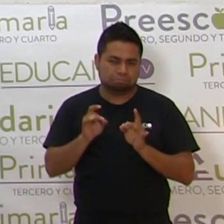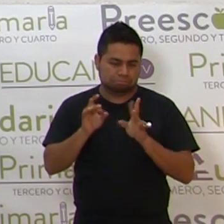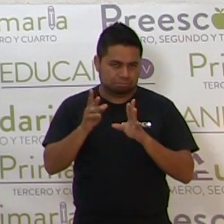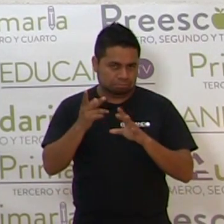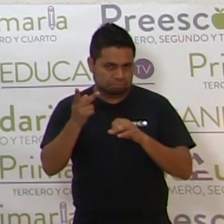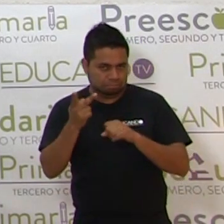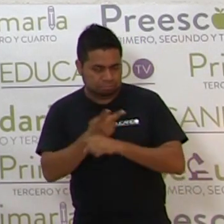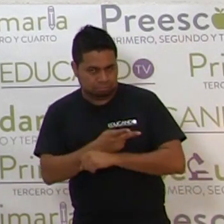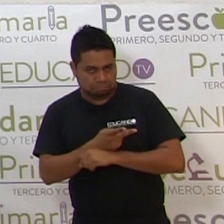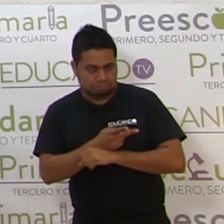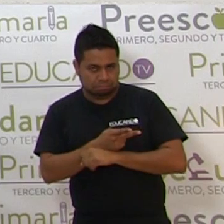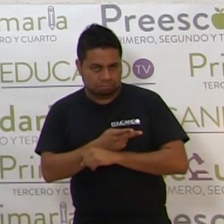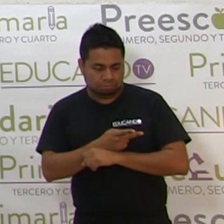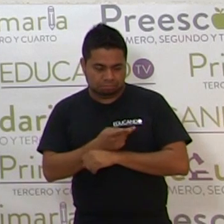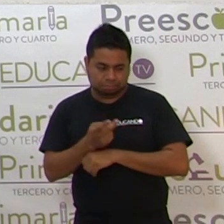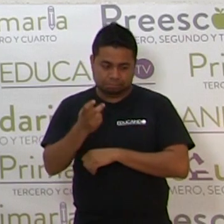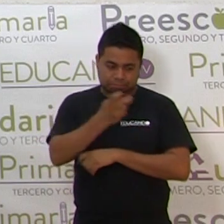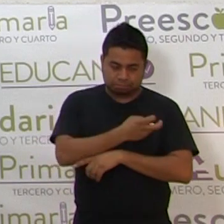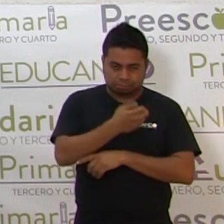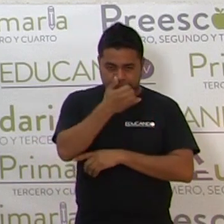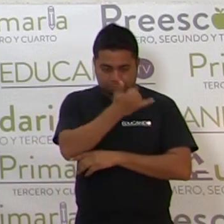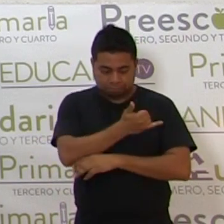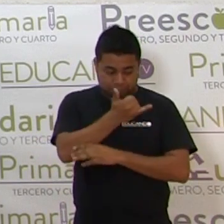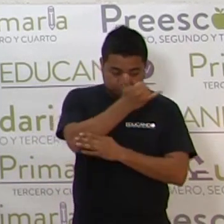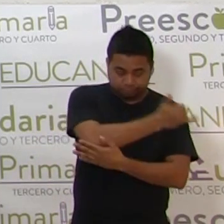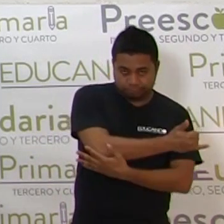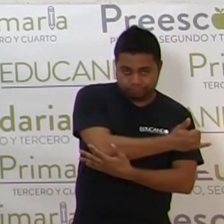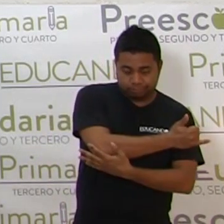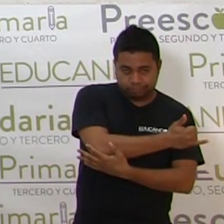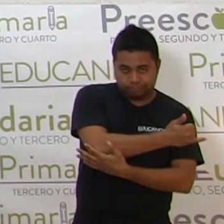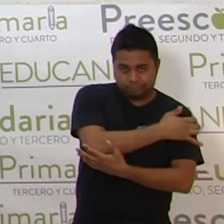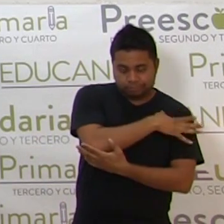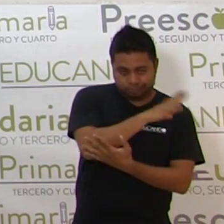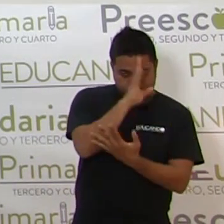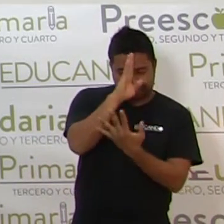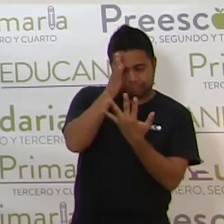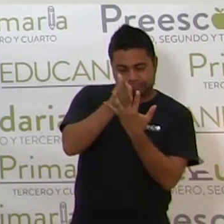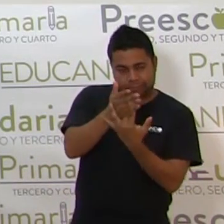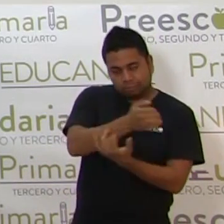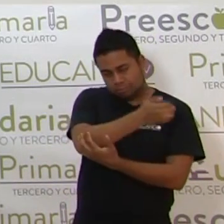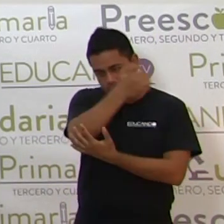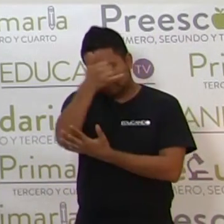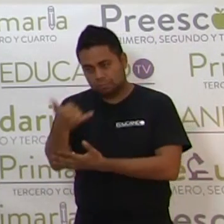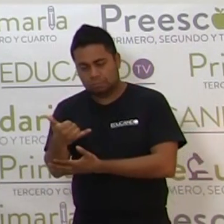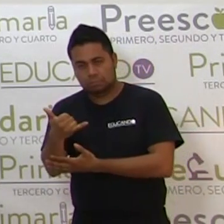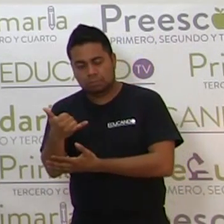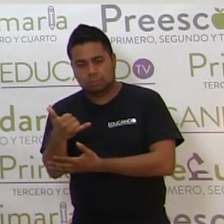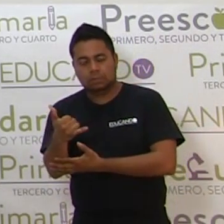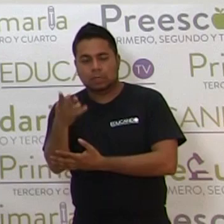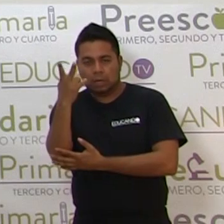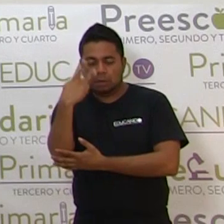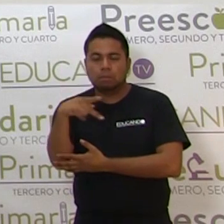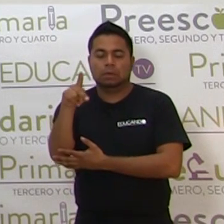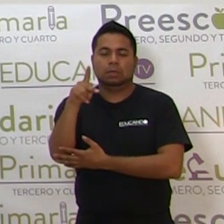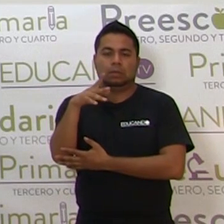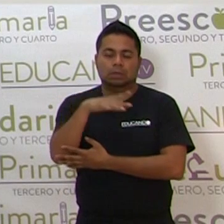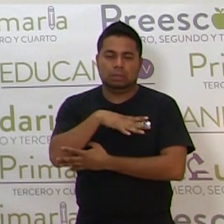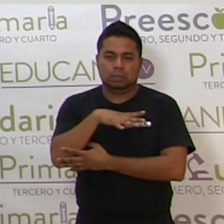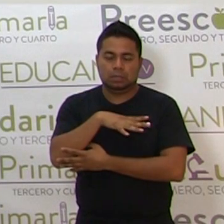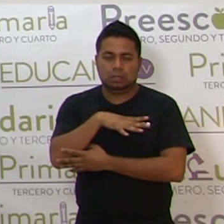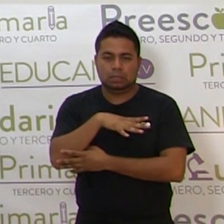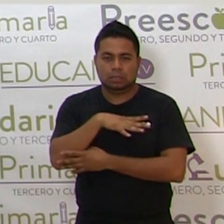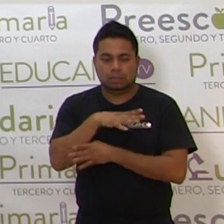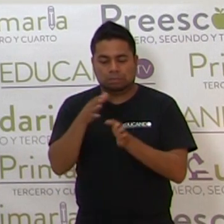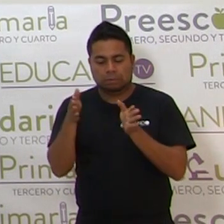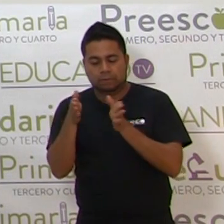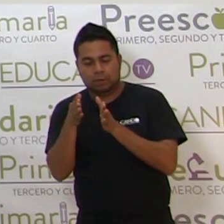de tener esta Y al inicio, la tenemos en medio, pero la tenemos junto